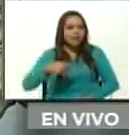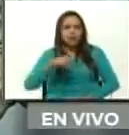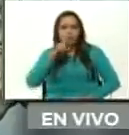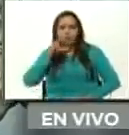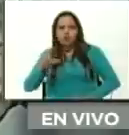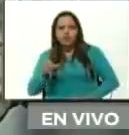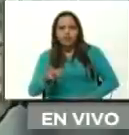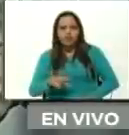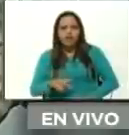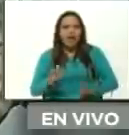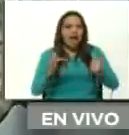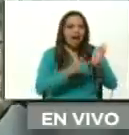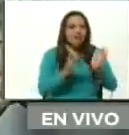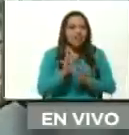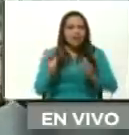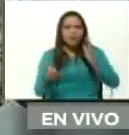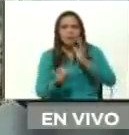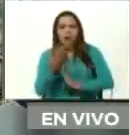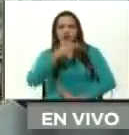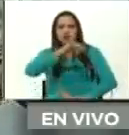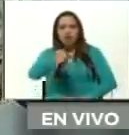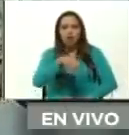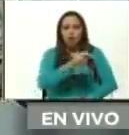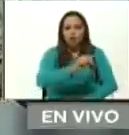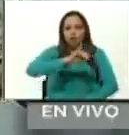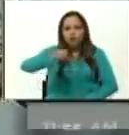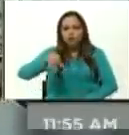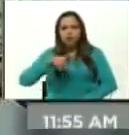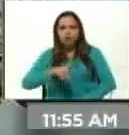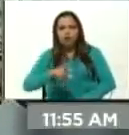de abril, mayo, junio y julio del año